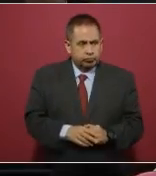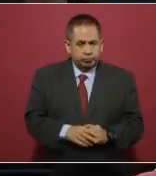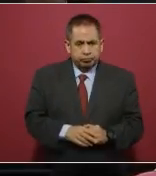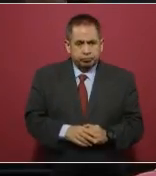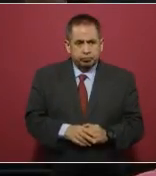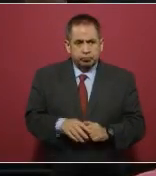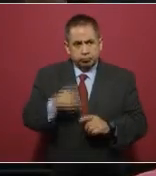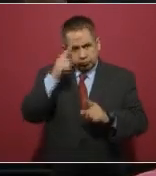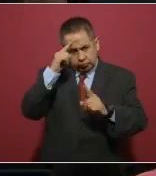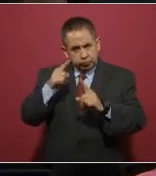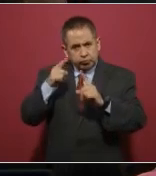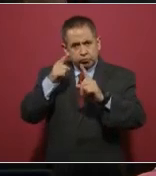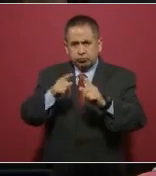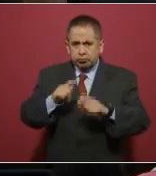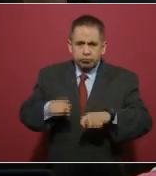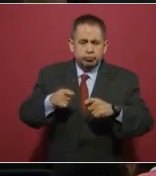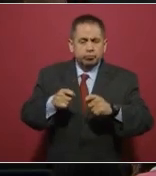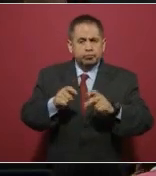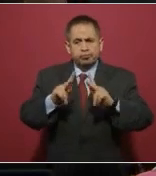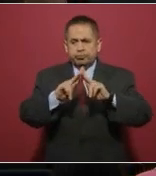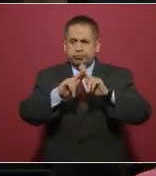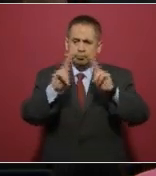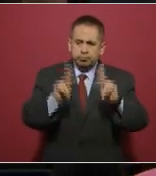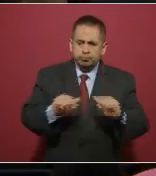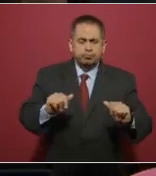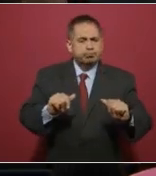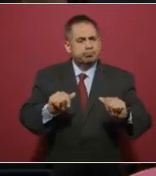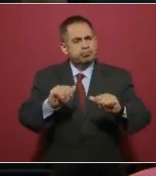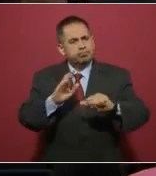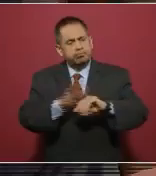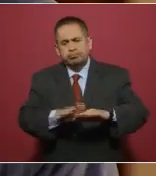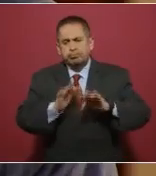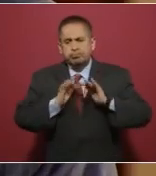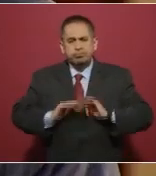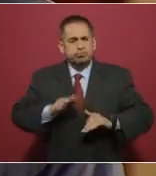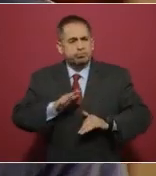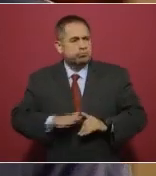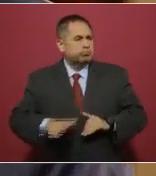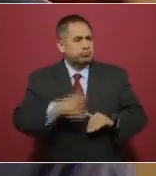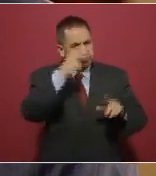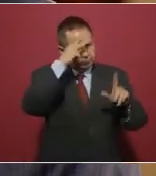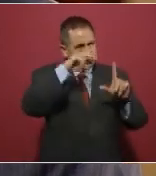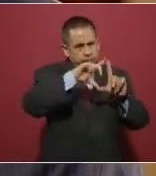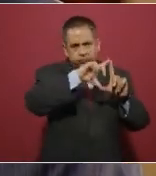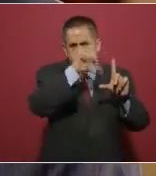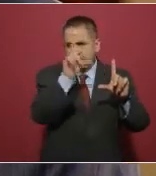el propósito de garantizar la paz y la tranquilidad en nuestro país.